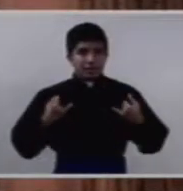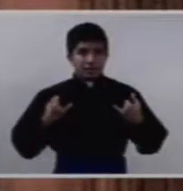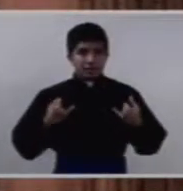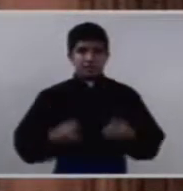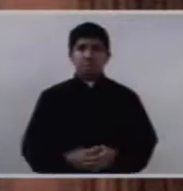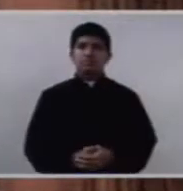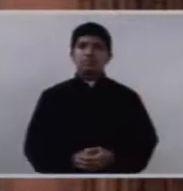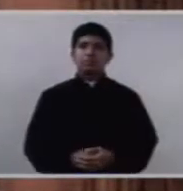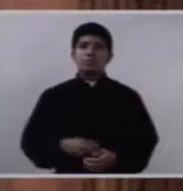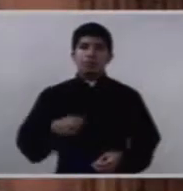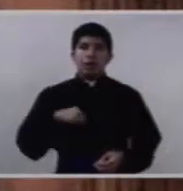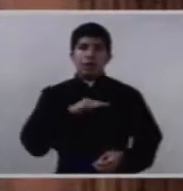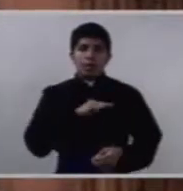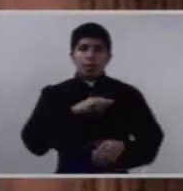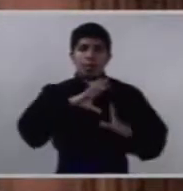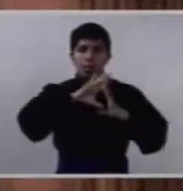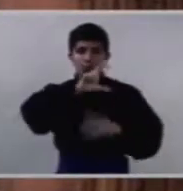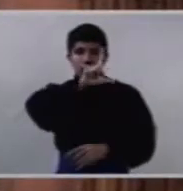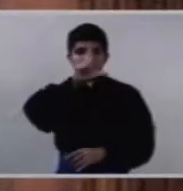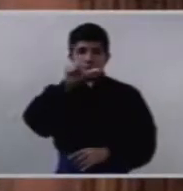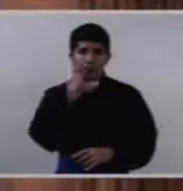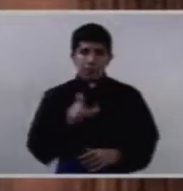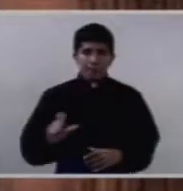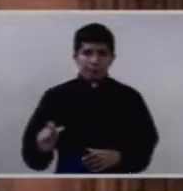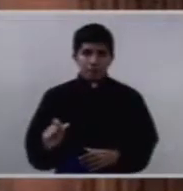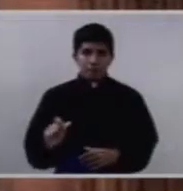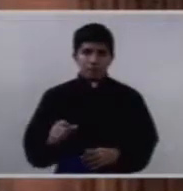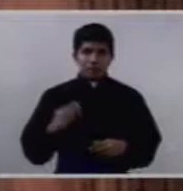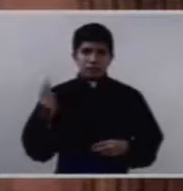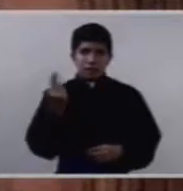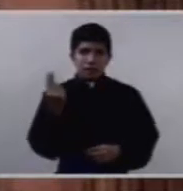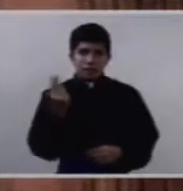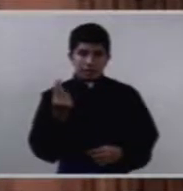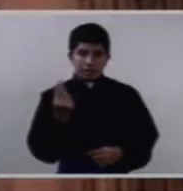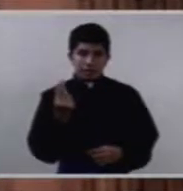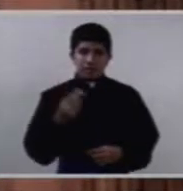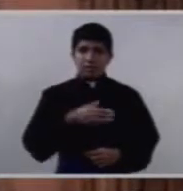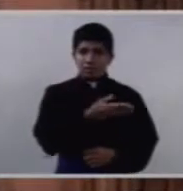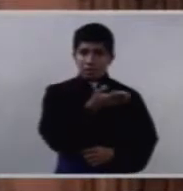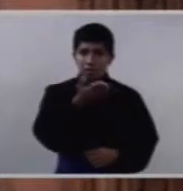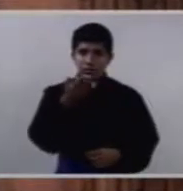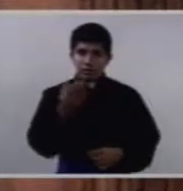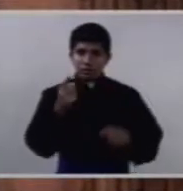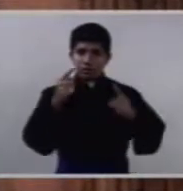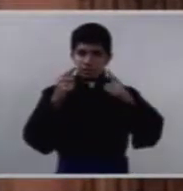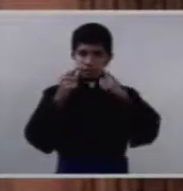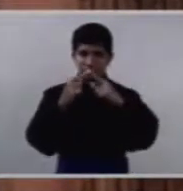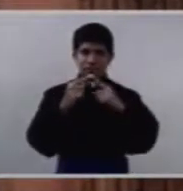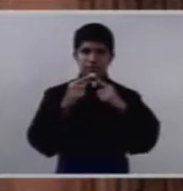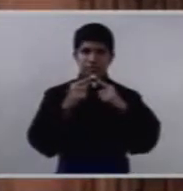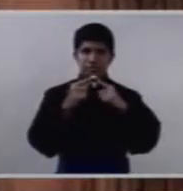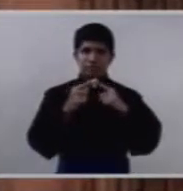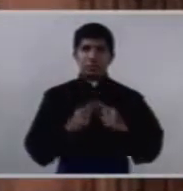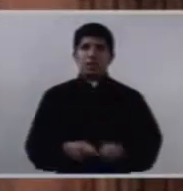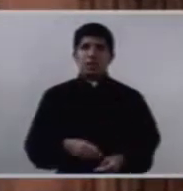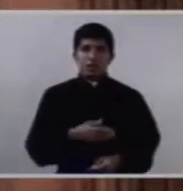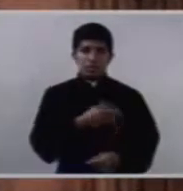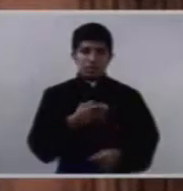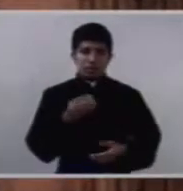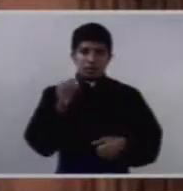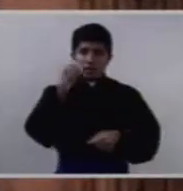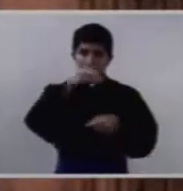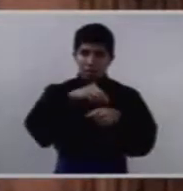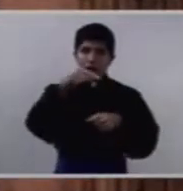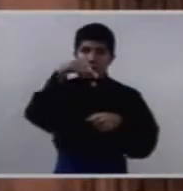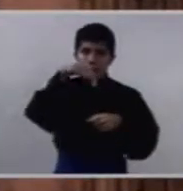Nuestro país necesita de ustedes. La Iglesia a la que ustedes